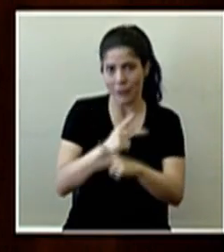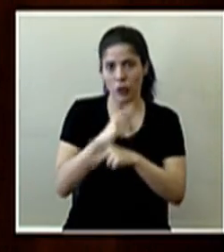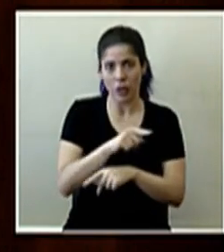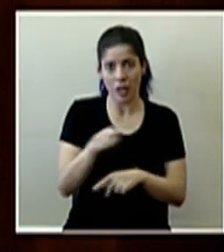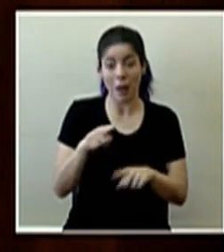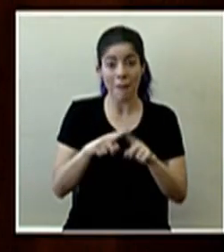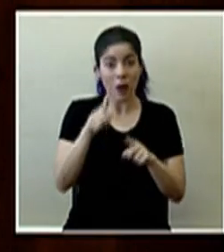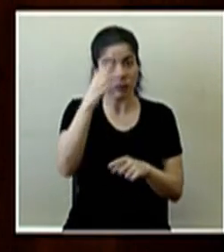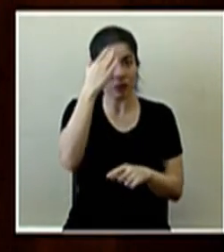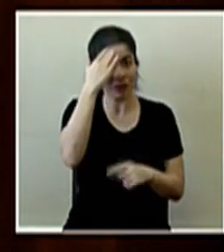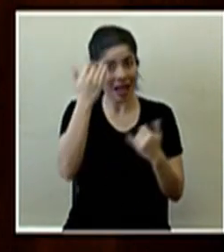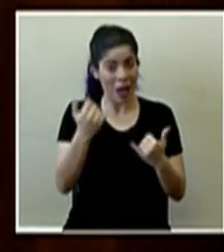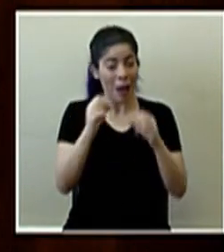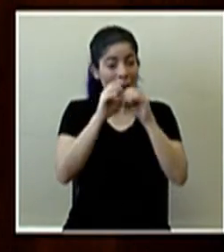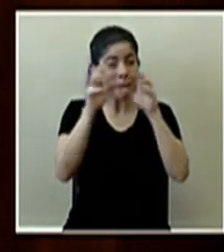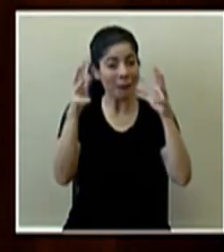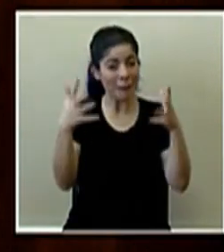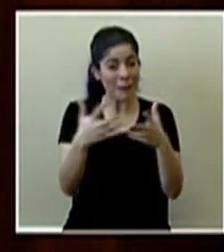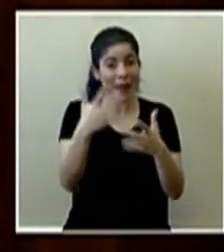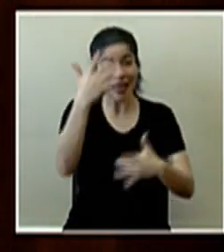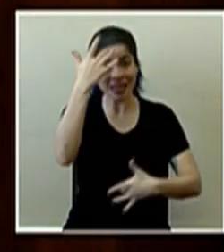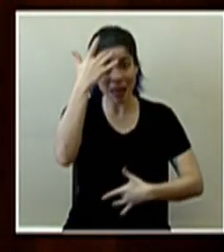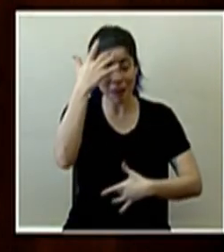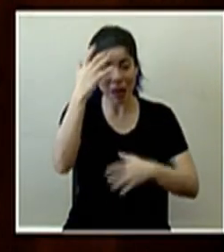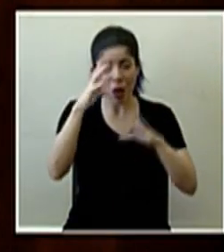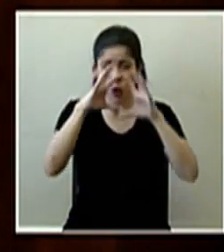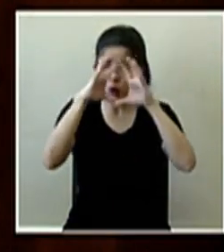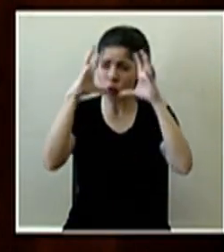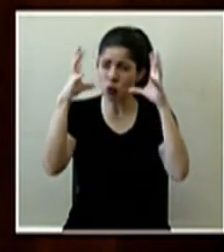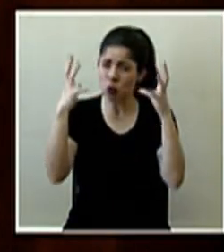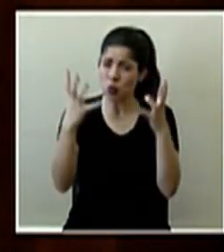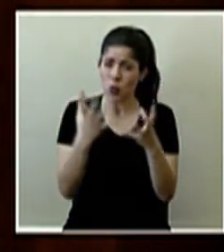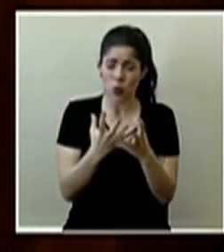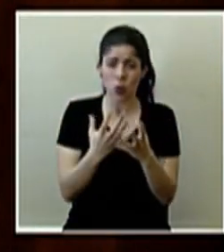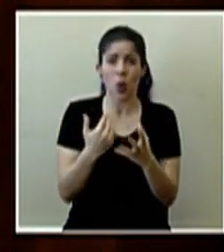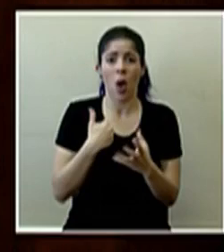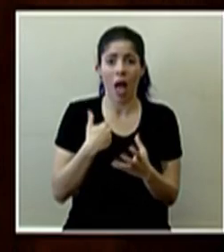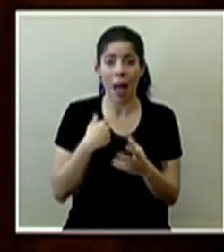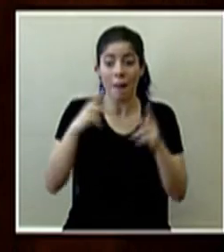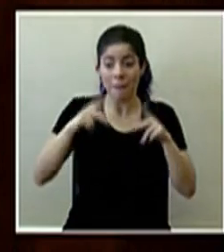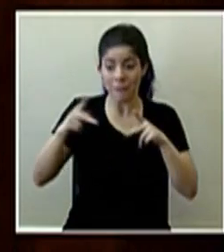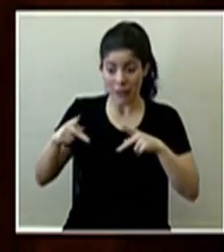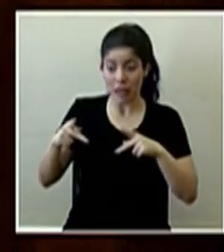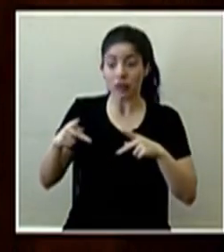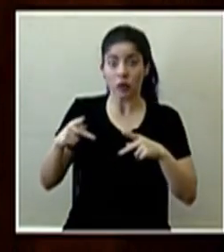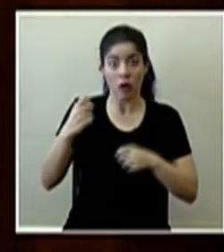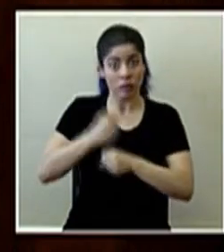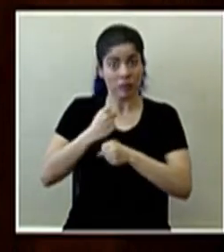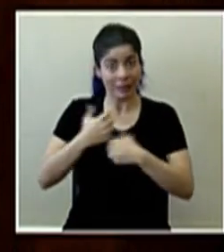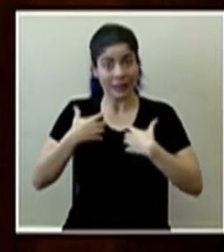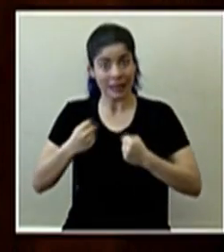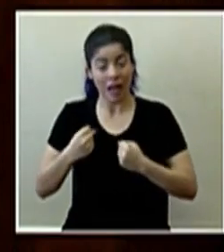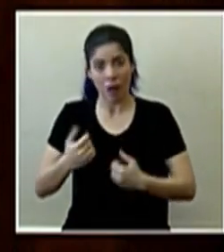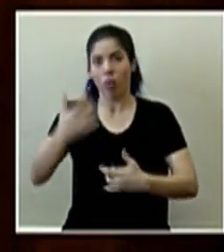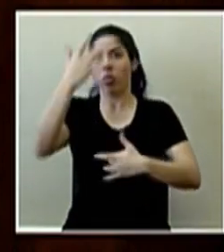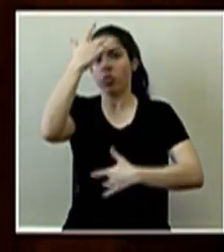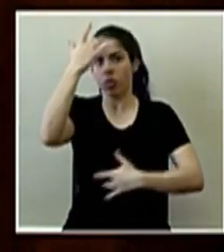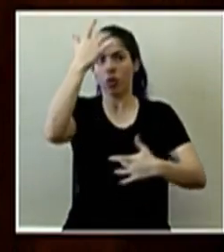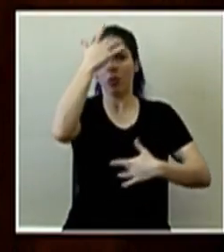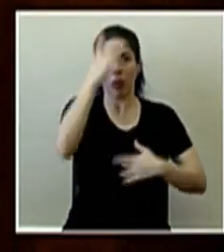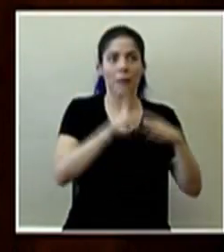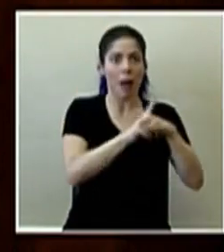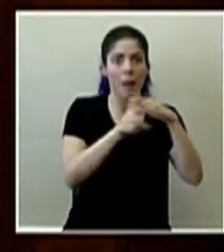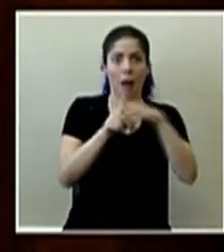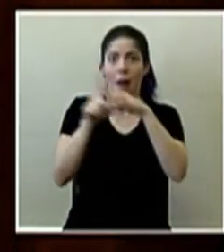una pandemia. Esto es una pandemia global, mundial. Hay personal de salud que se está infectando en todo el mundo